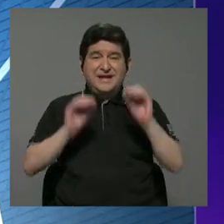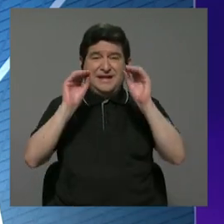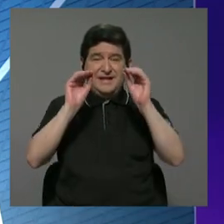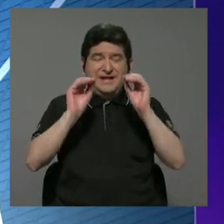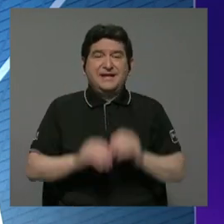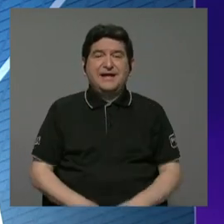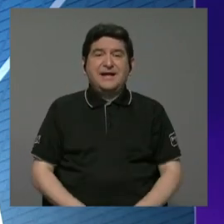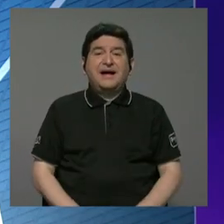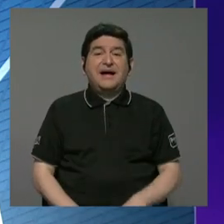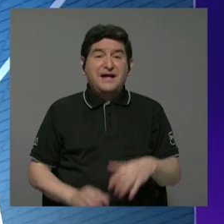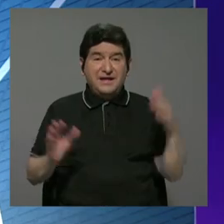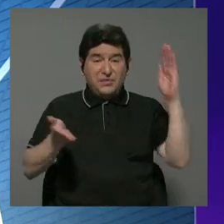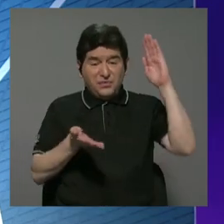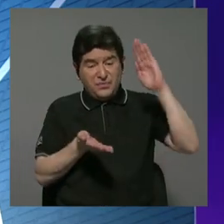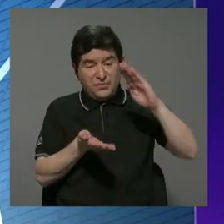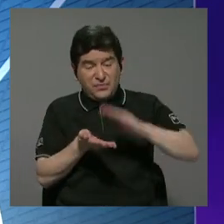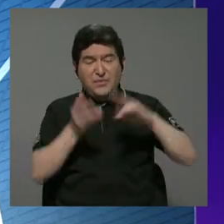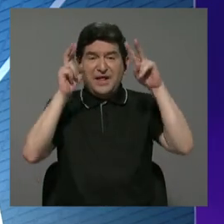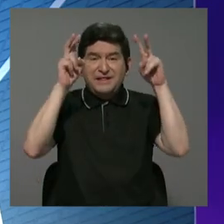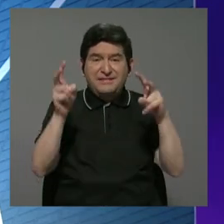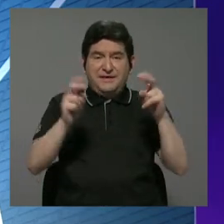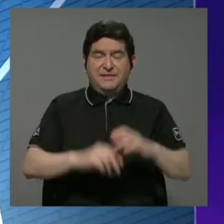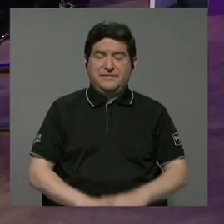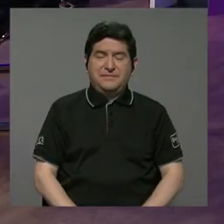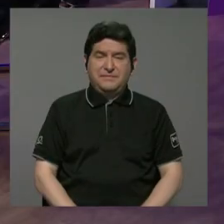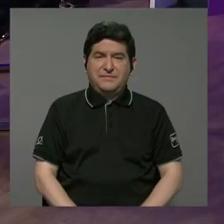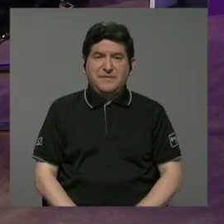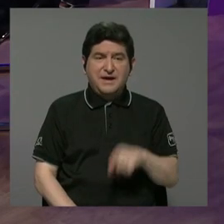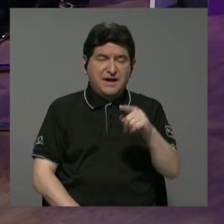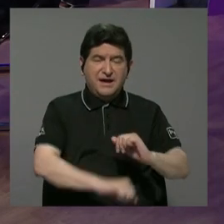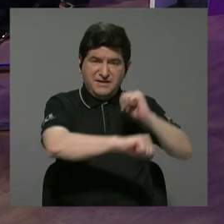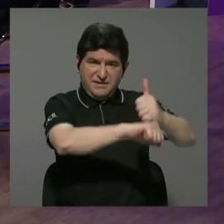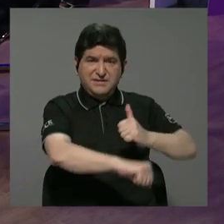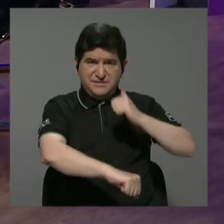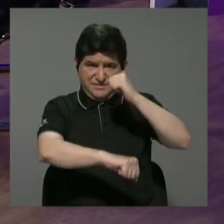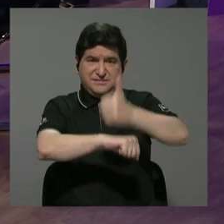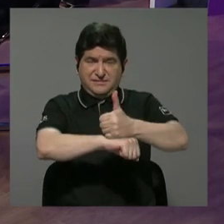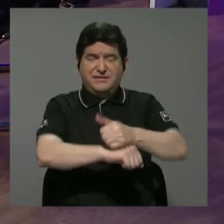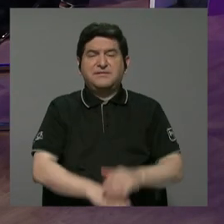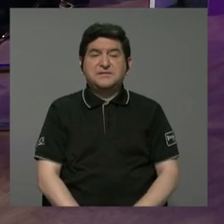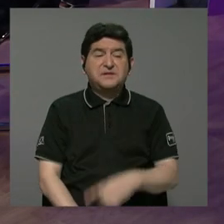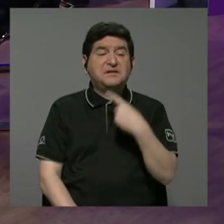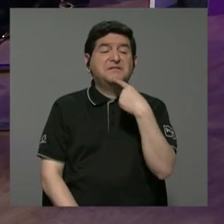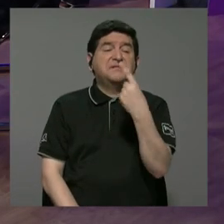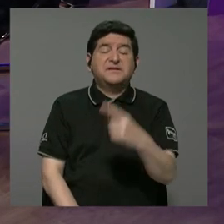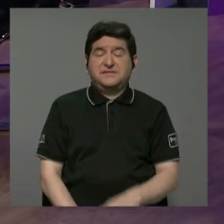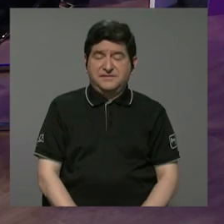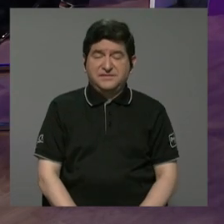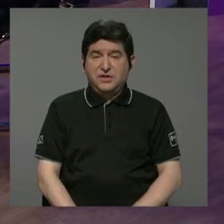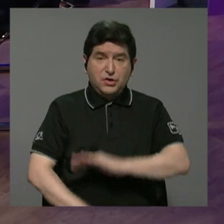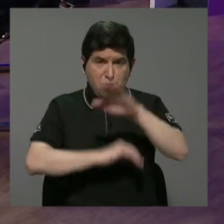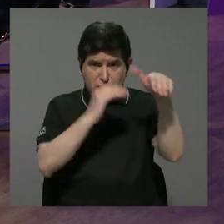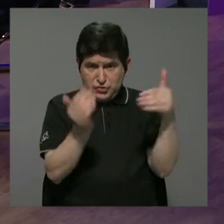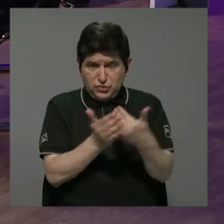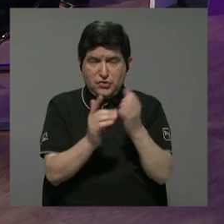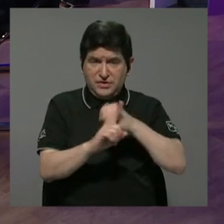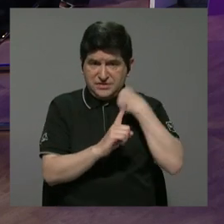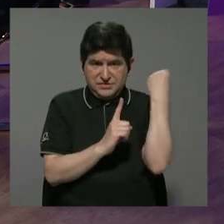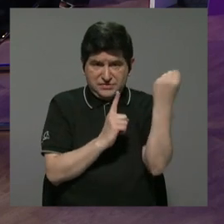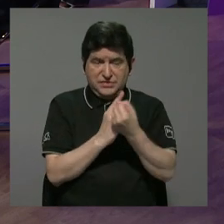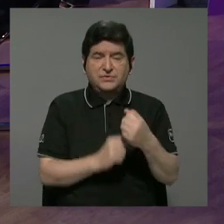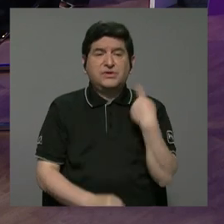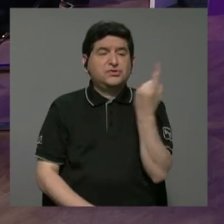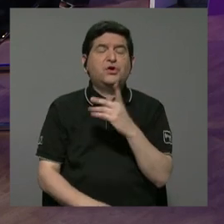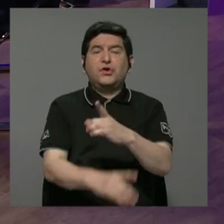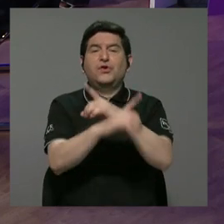movimiento como estos a esos temas que son los que han posicionado, ¿verdad? Para decir que casualmente todo esto se trata de solo